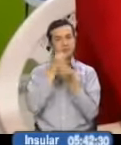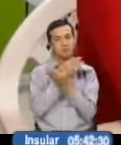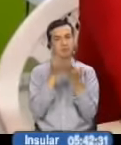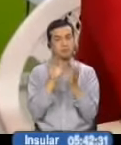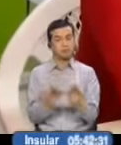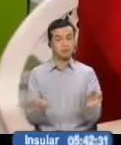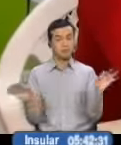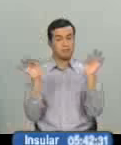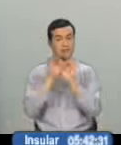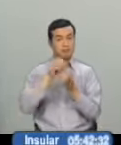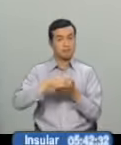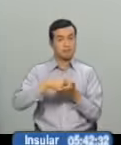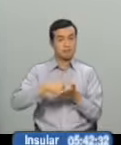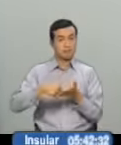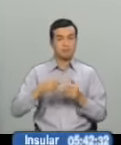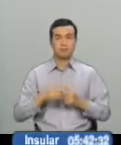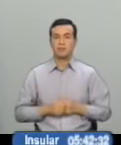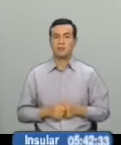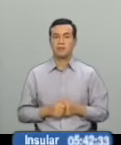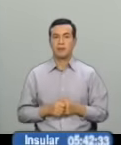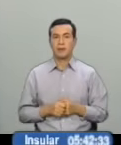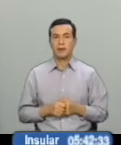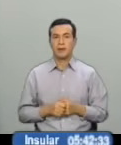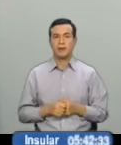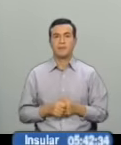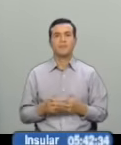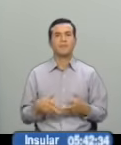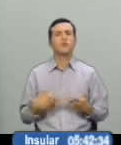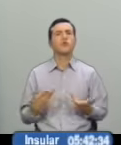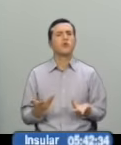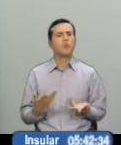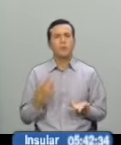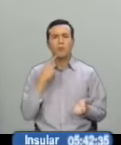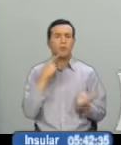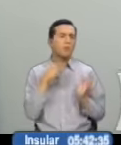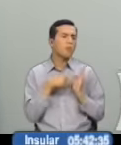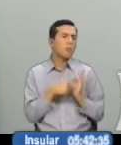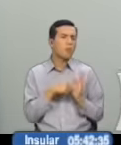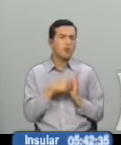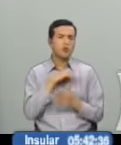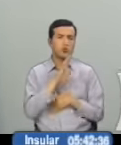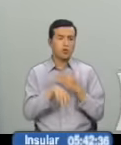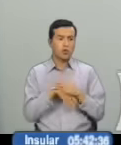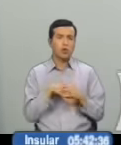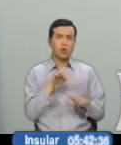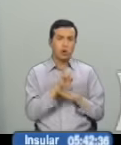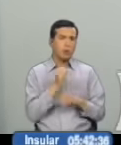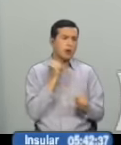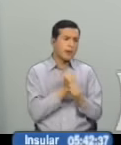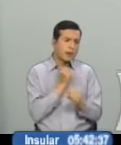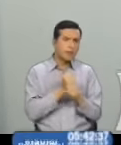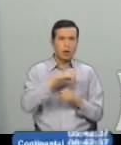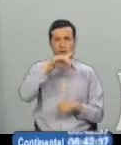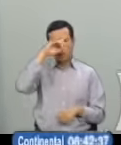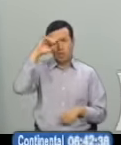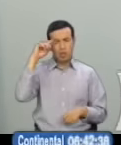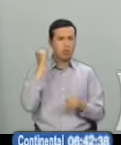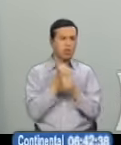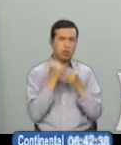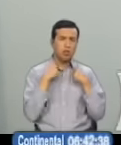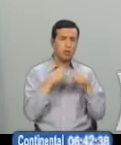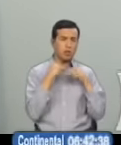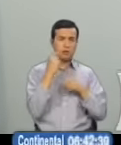importancia de esta firma. No es posible, no se puede concebir que todo lo que genera el pueblo con su sudor, con su